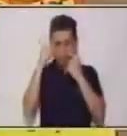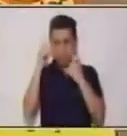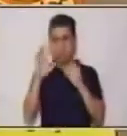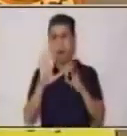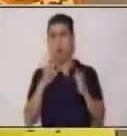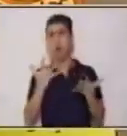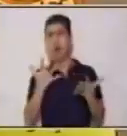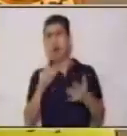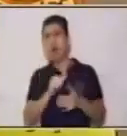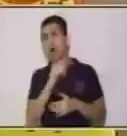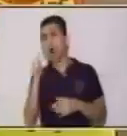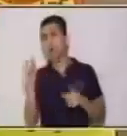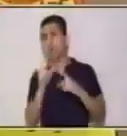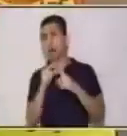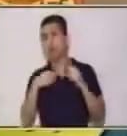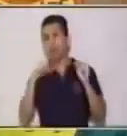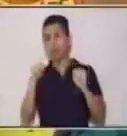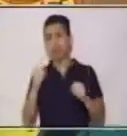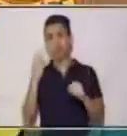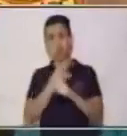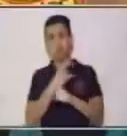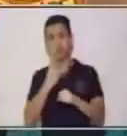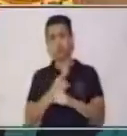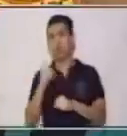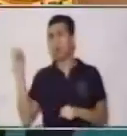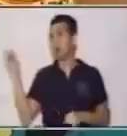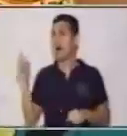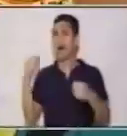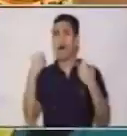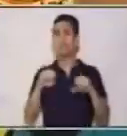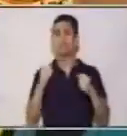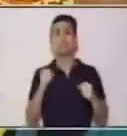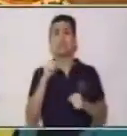utilizar yo para decir hacer un pastel.